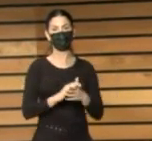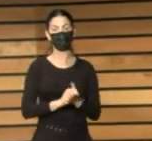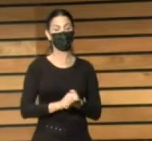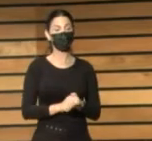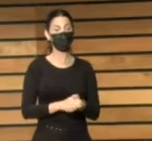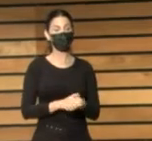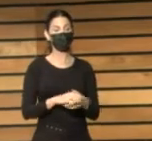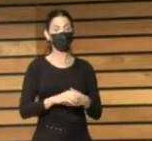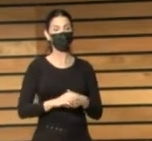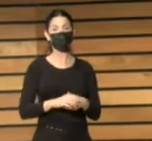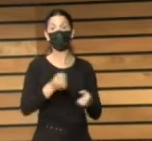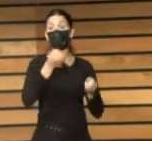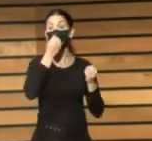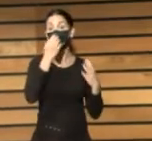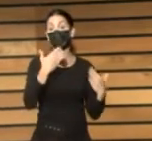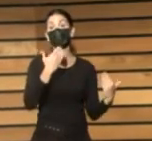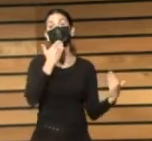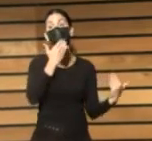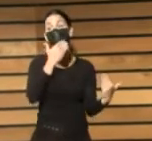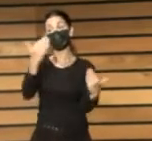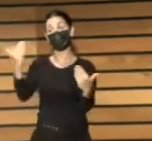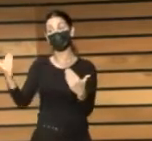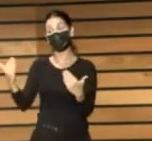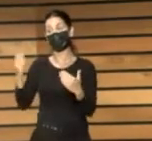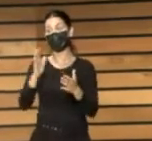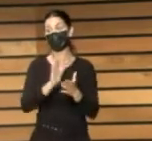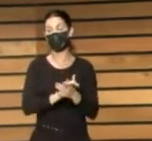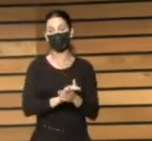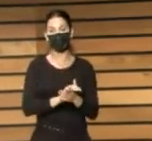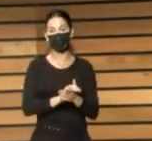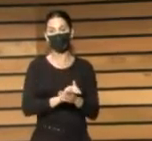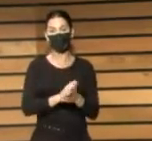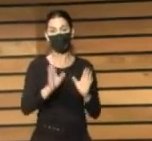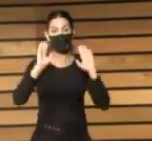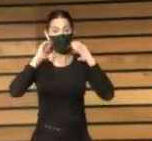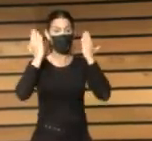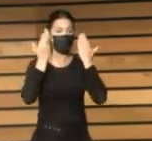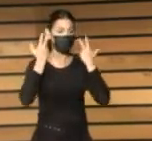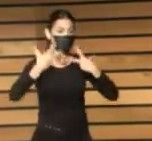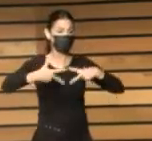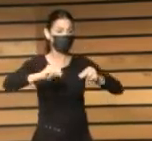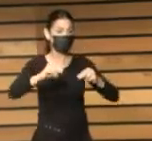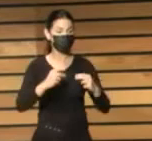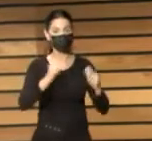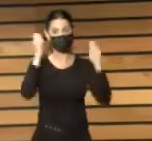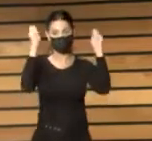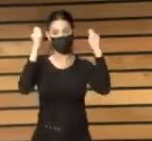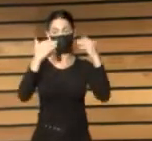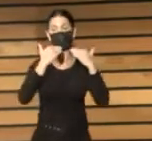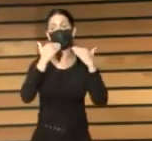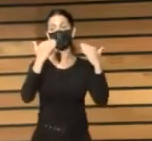Pues muchísimas gracias y se levanta el congreso. Enhorabuena, felicidades y gracias.